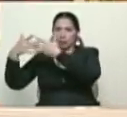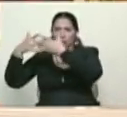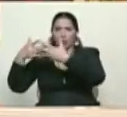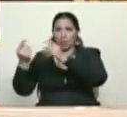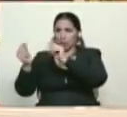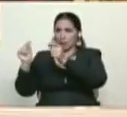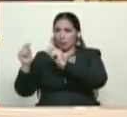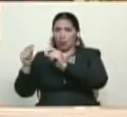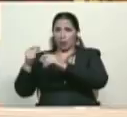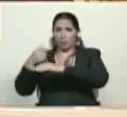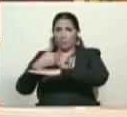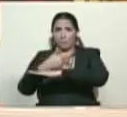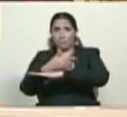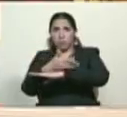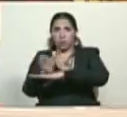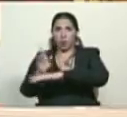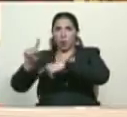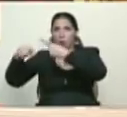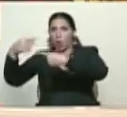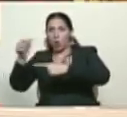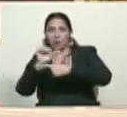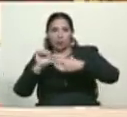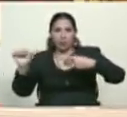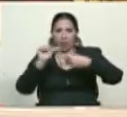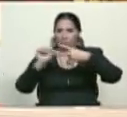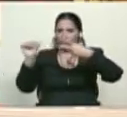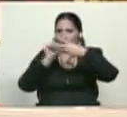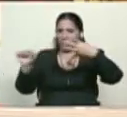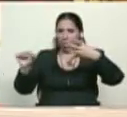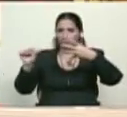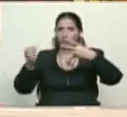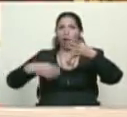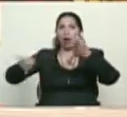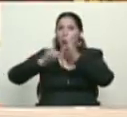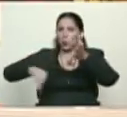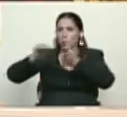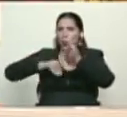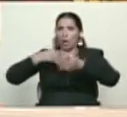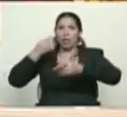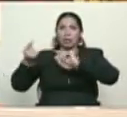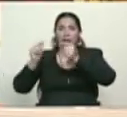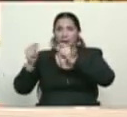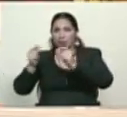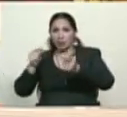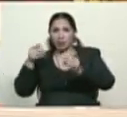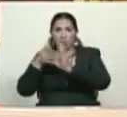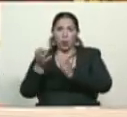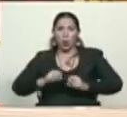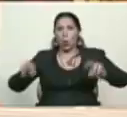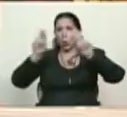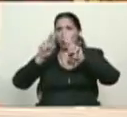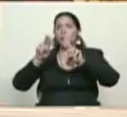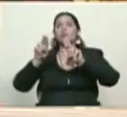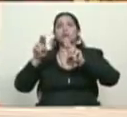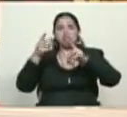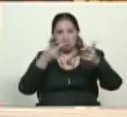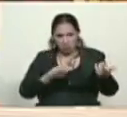debate se prolonga para la próxima semana y la otra y la otra cada vez que quieran debatir en el Consejo de Seguridad de la ona